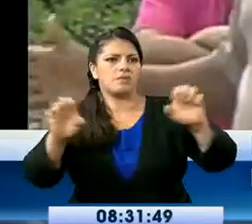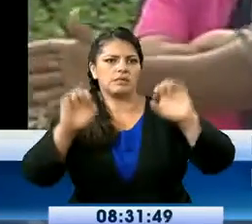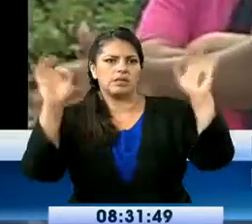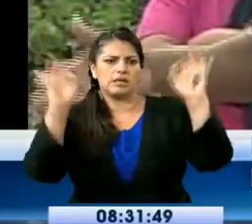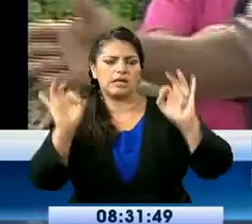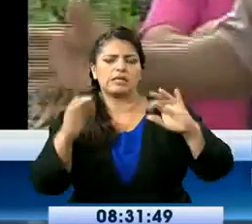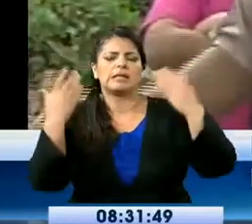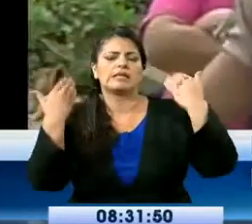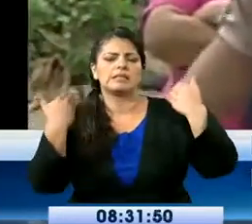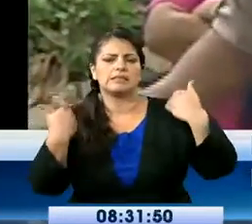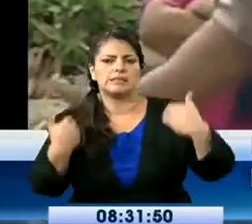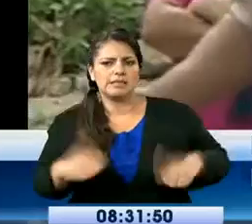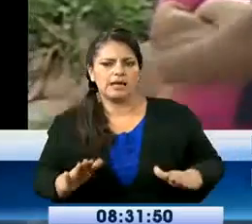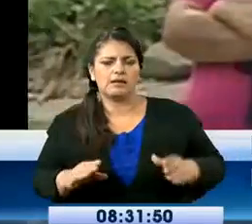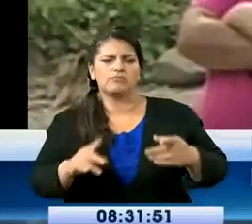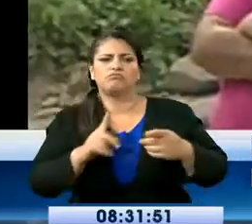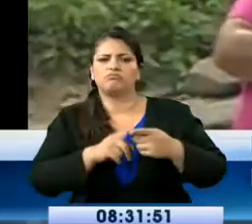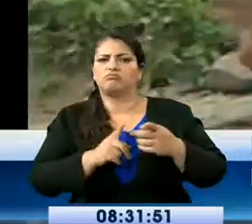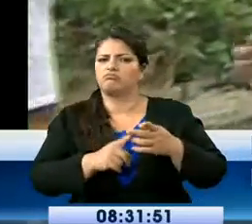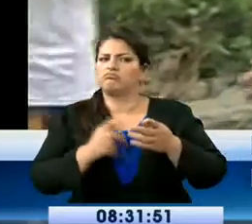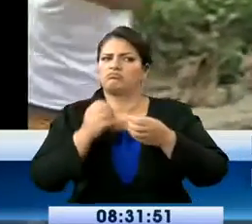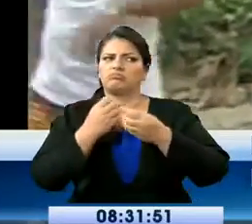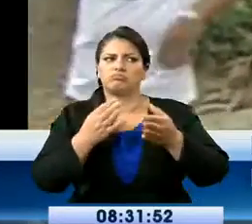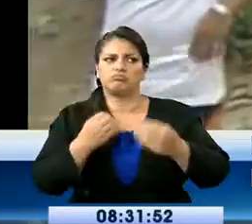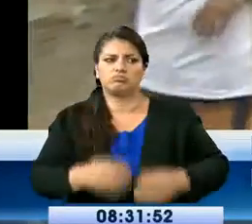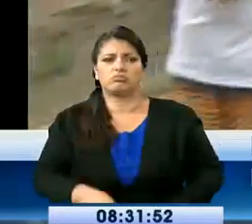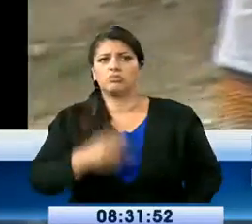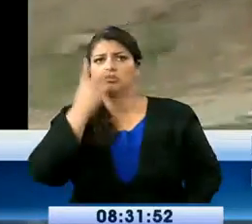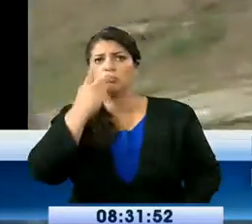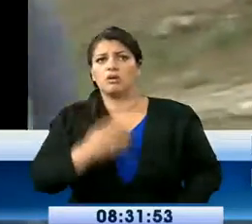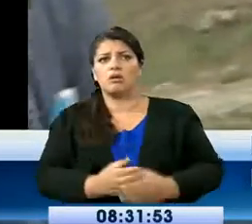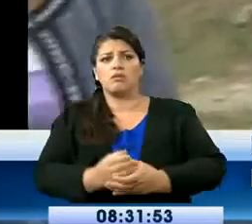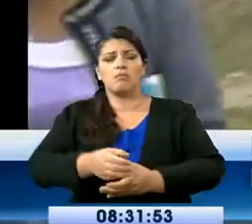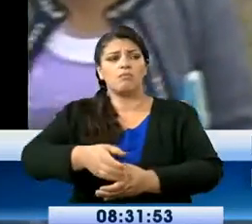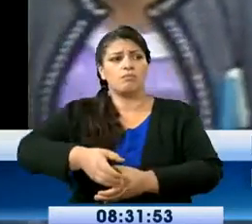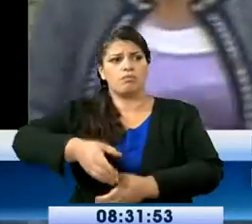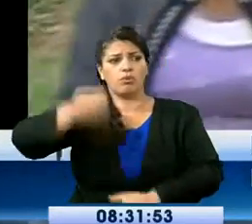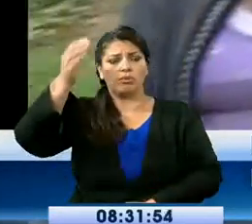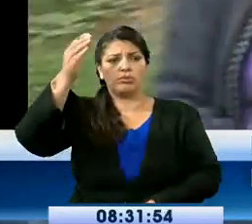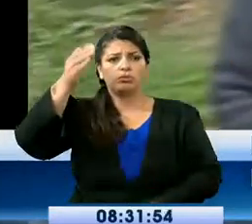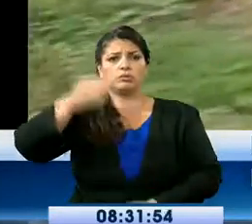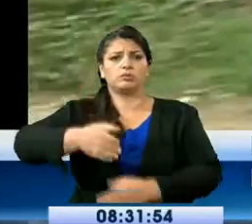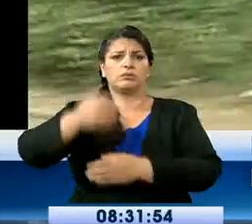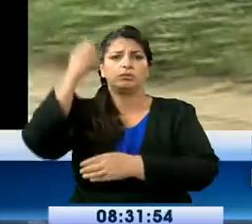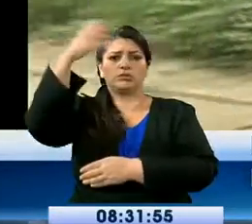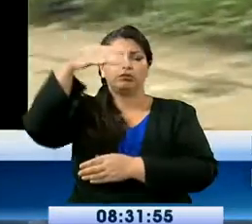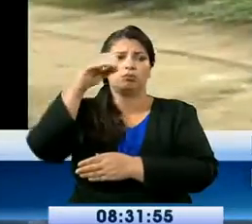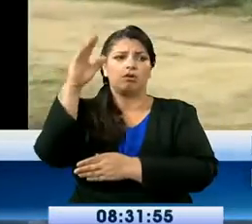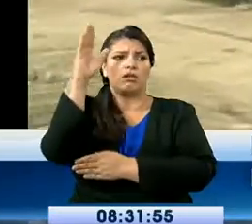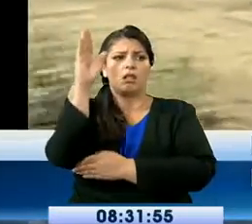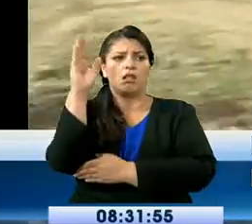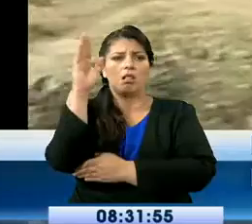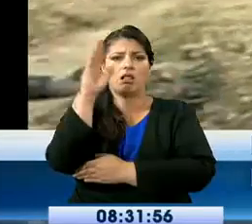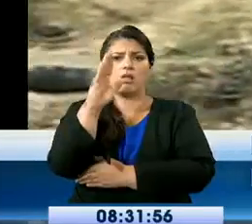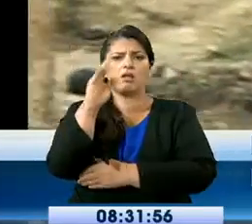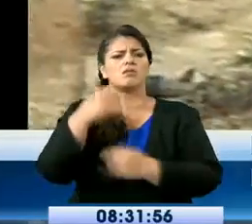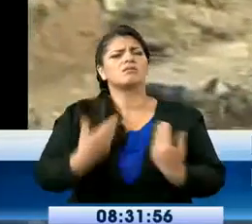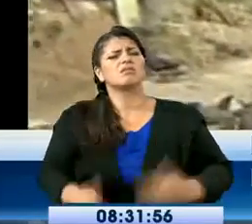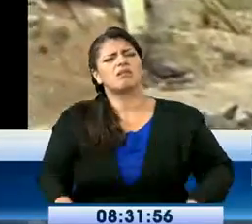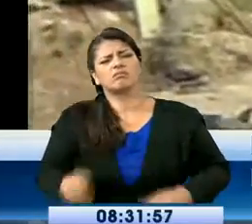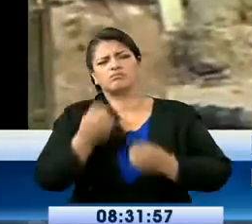los señores, han venido aquí, han mirado los postes y se han ido y no nos han hecho nada. Nosotros vivimos todo un